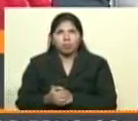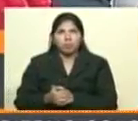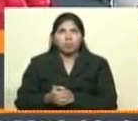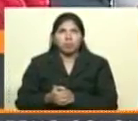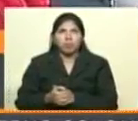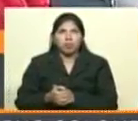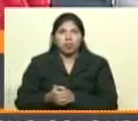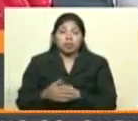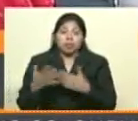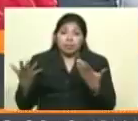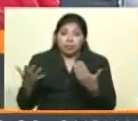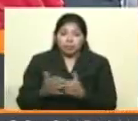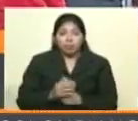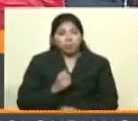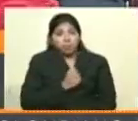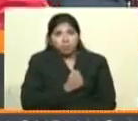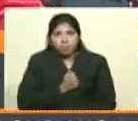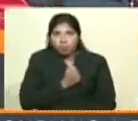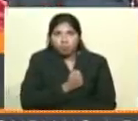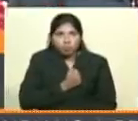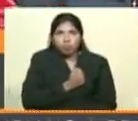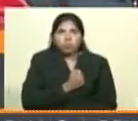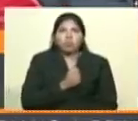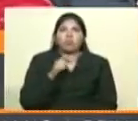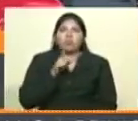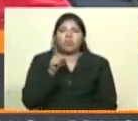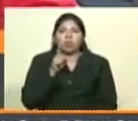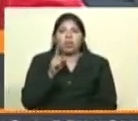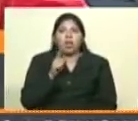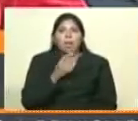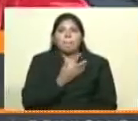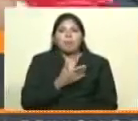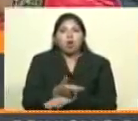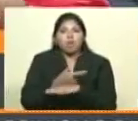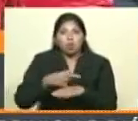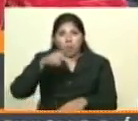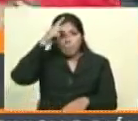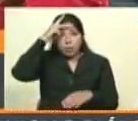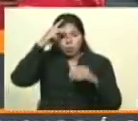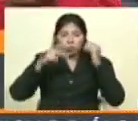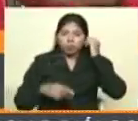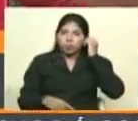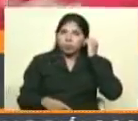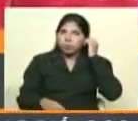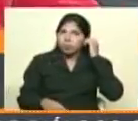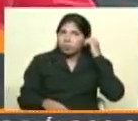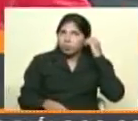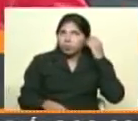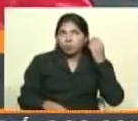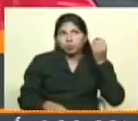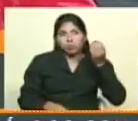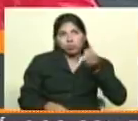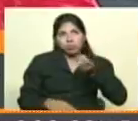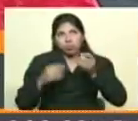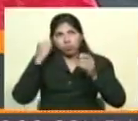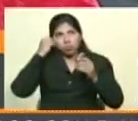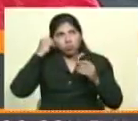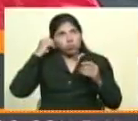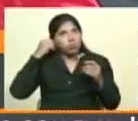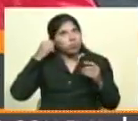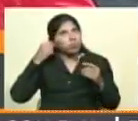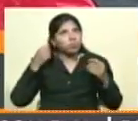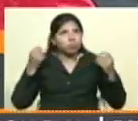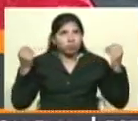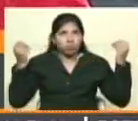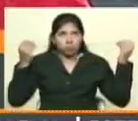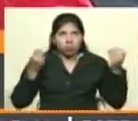el gobierno pervertido y corrupto de Pedro Pablo Kuczynski se arrodilla, se arrastra a mover su colita